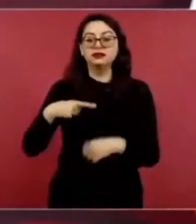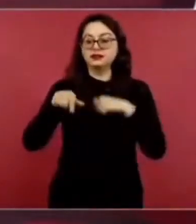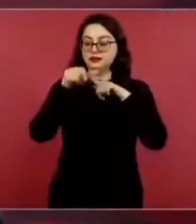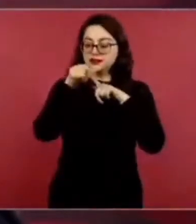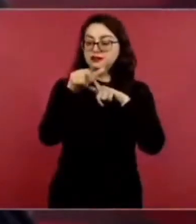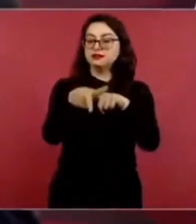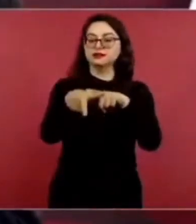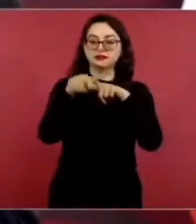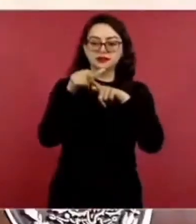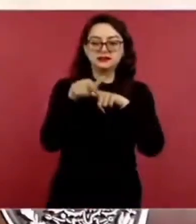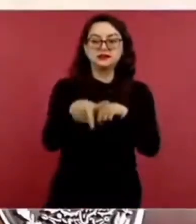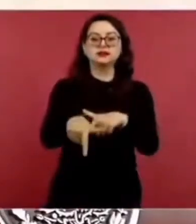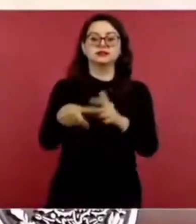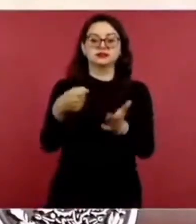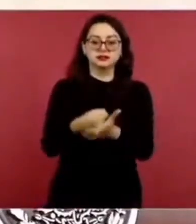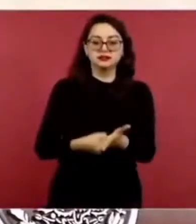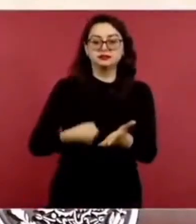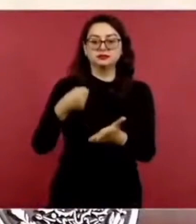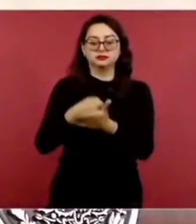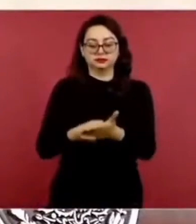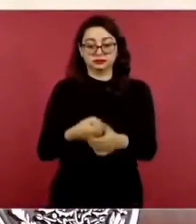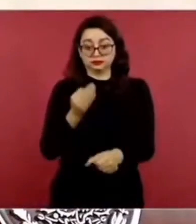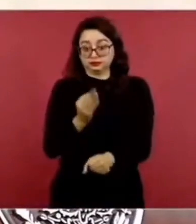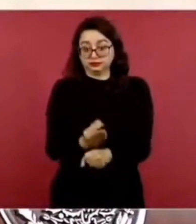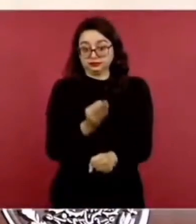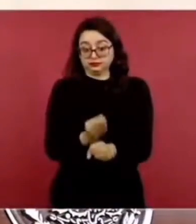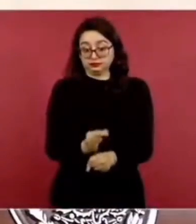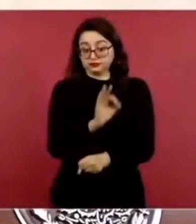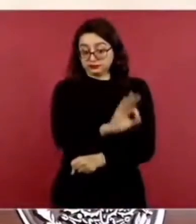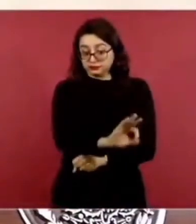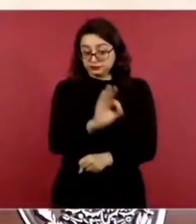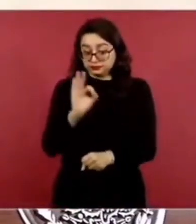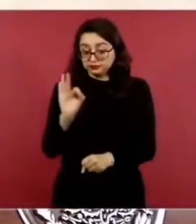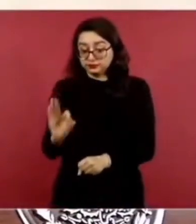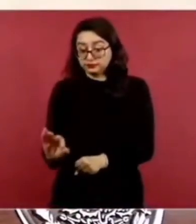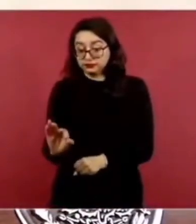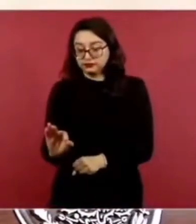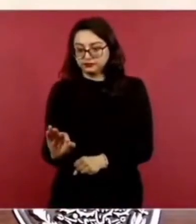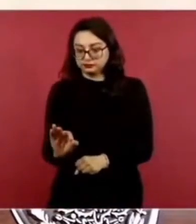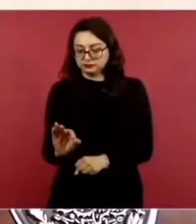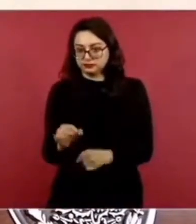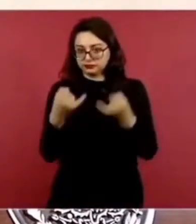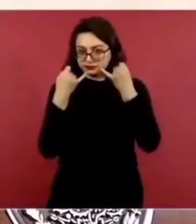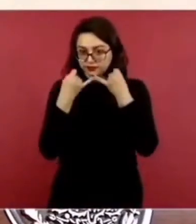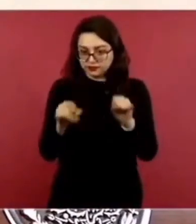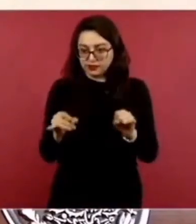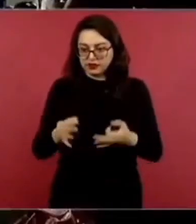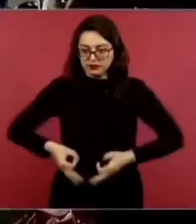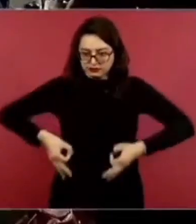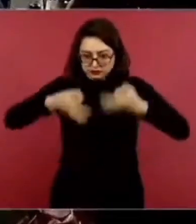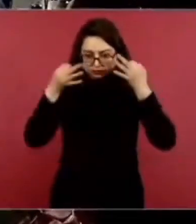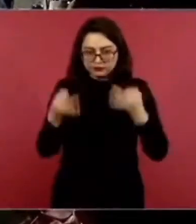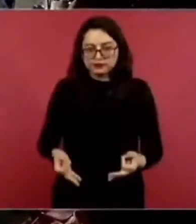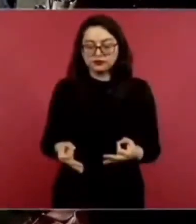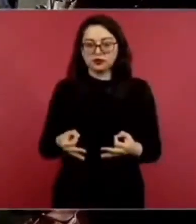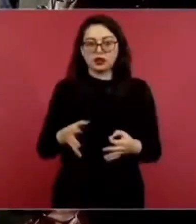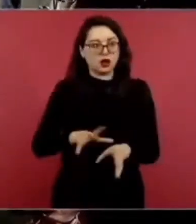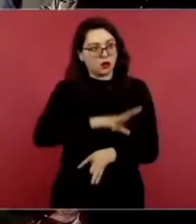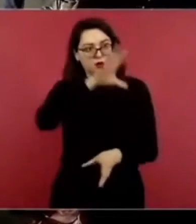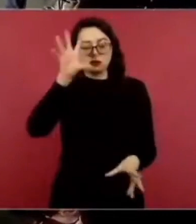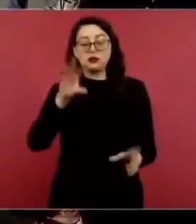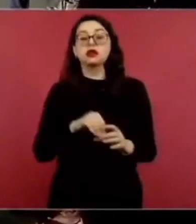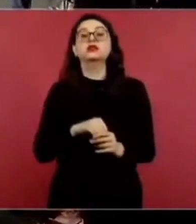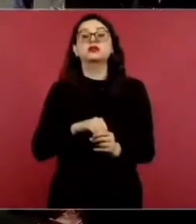para que funcione bien marzo del año